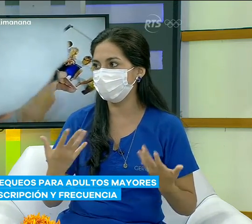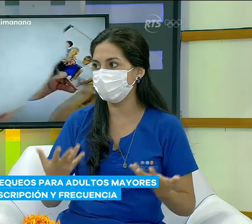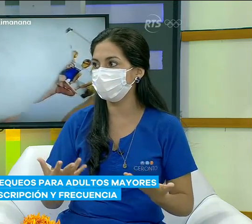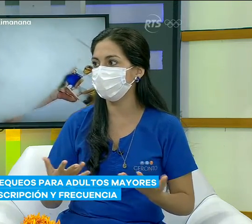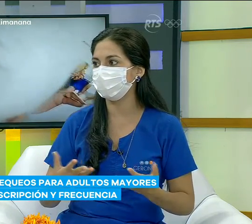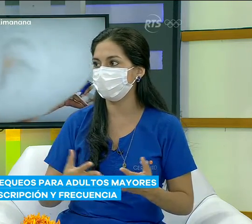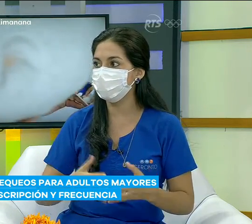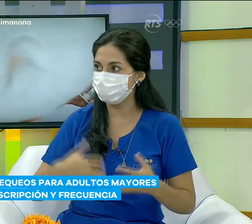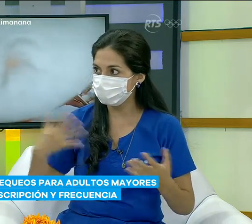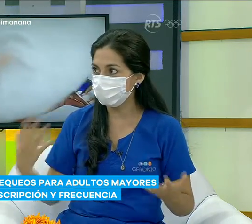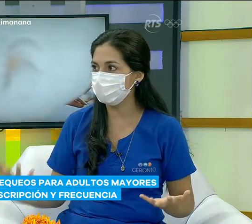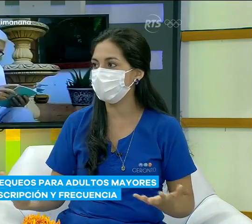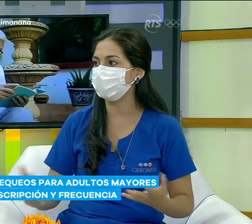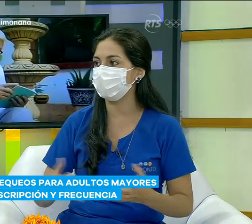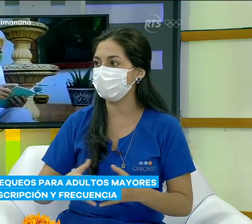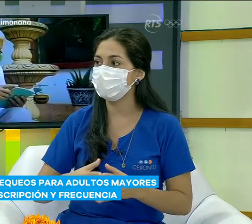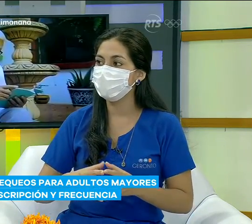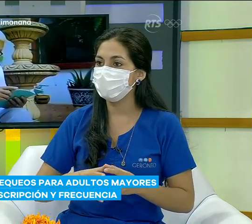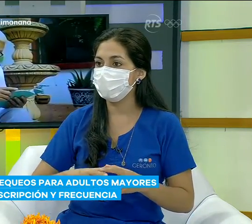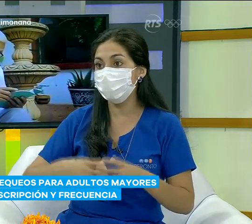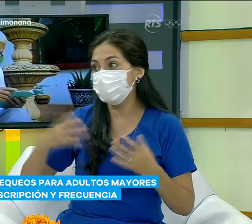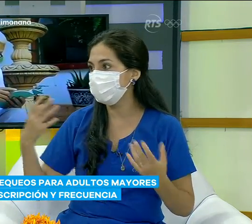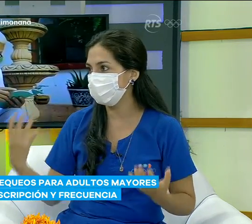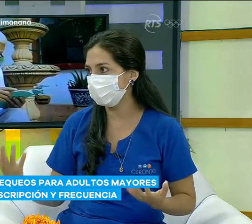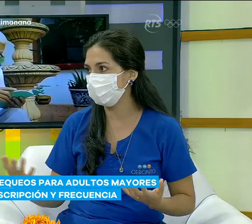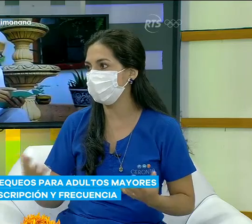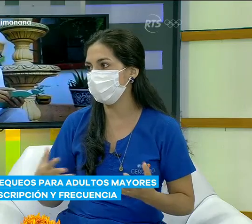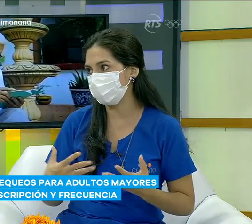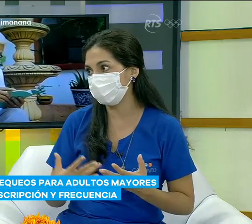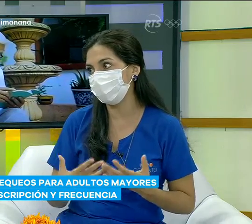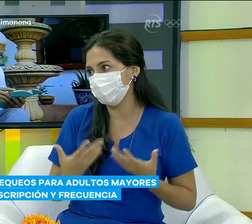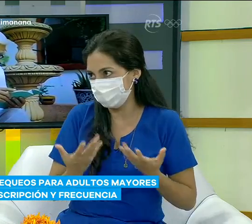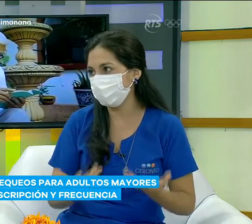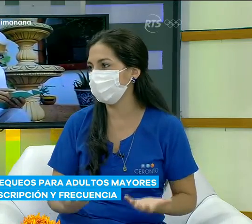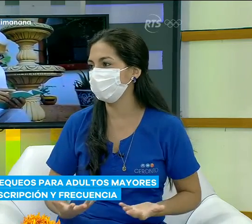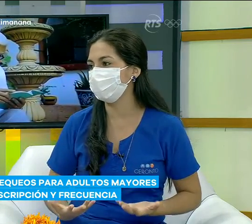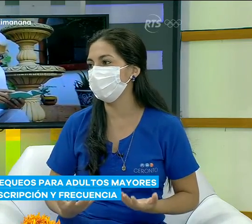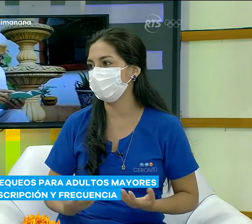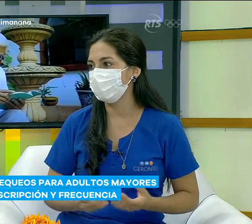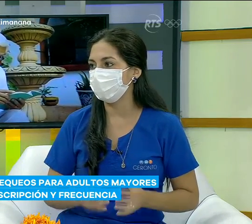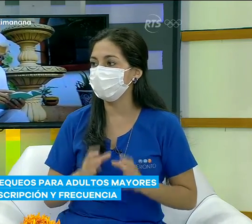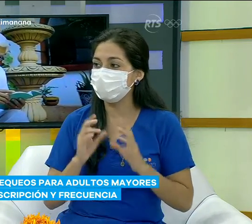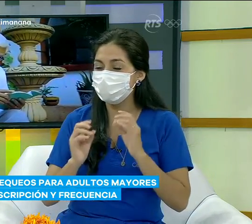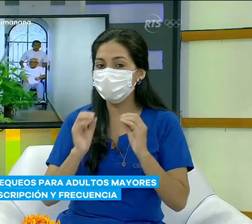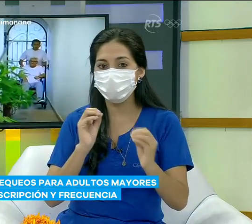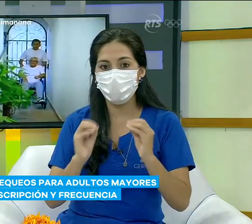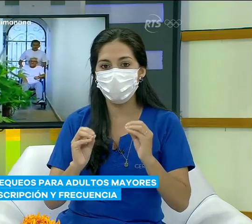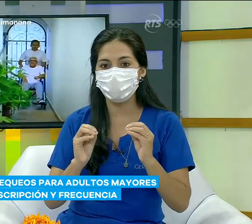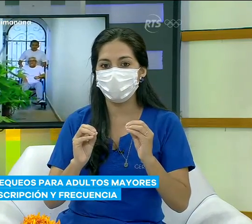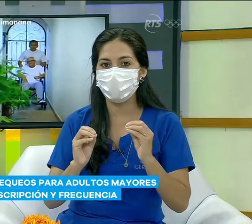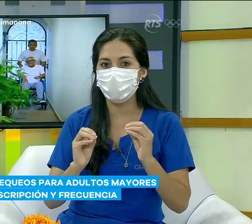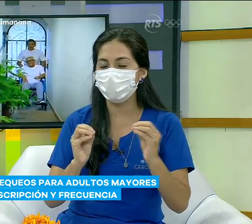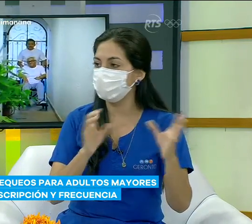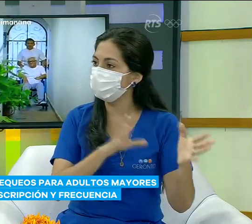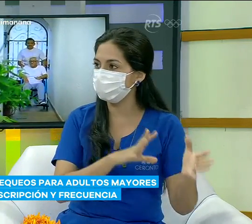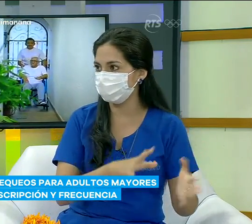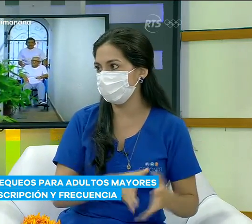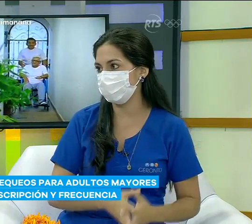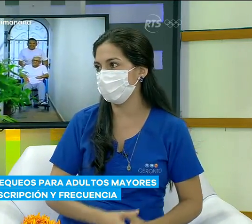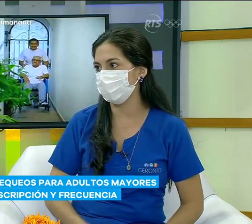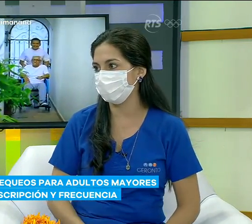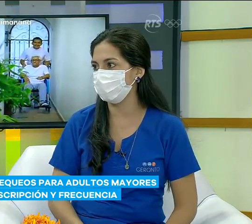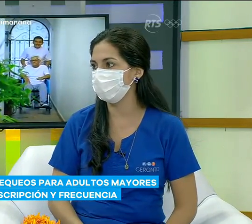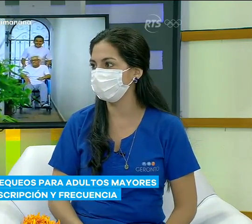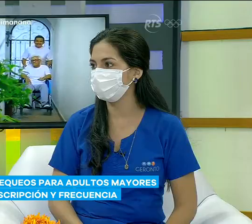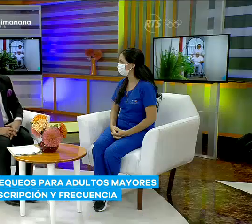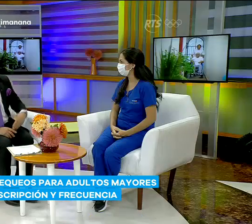adulto que tiene su historia, que tiene su pasado, es un adulto mayor. Entonces también mucho ojo con la familia para no infantilizar al adulto